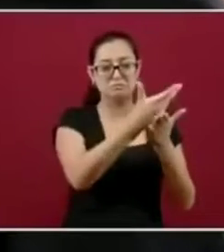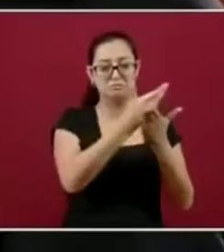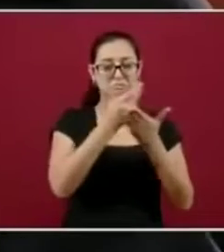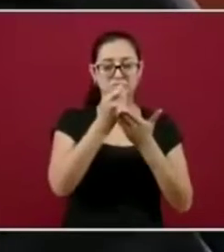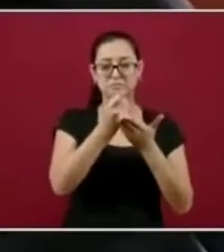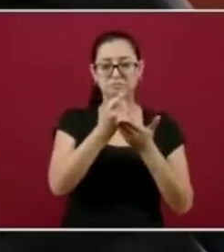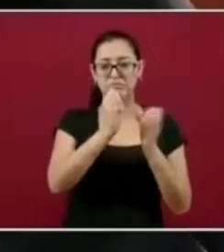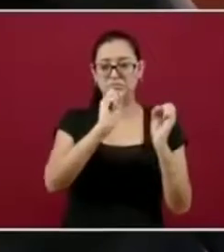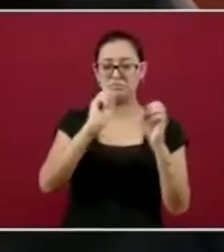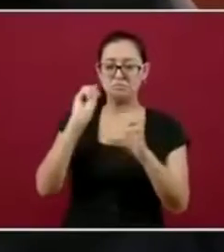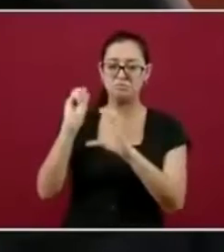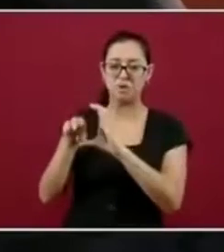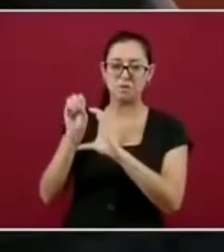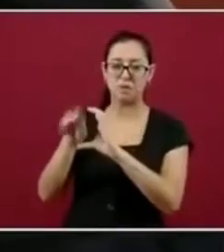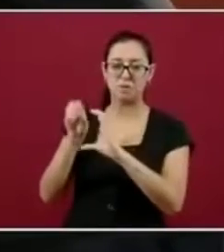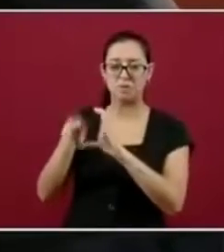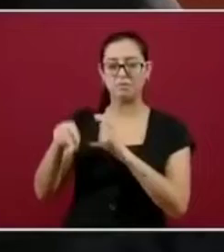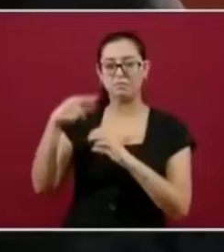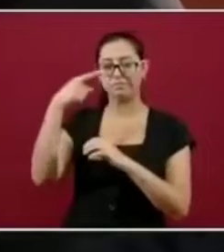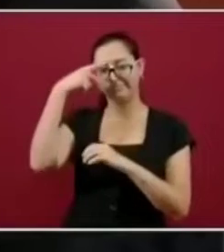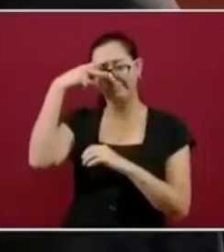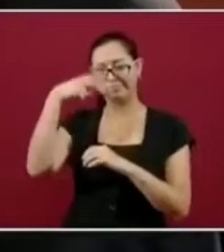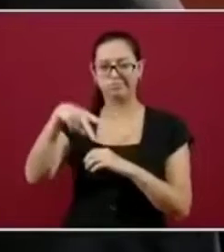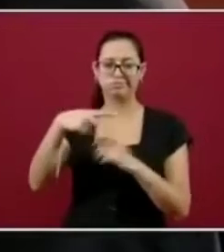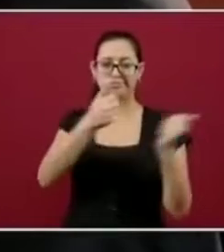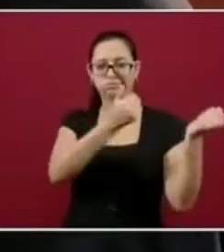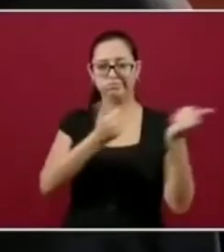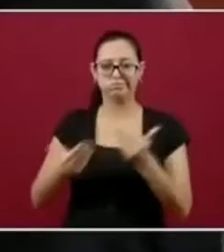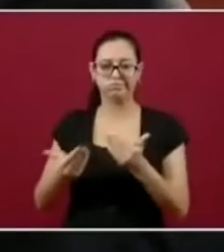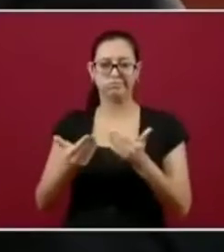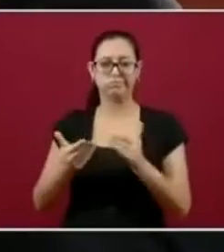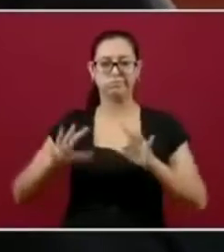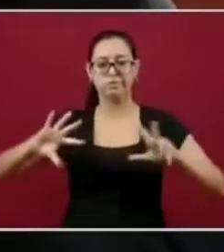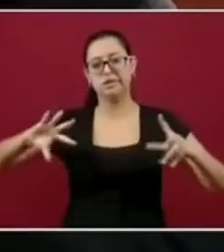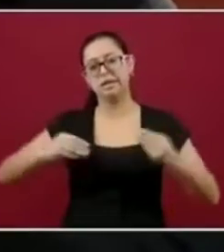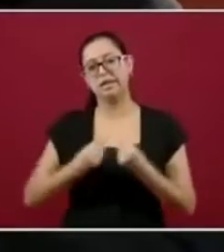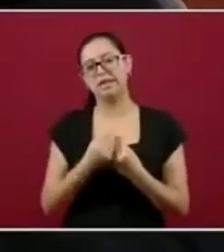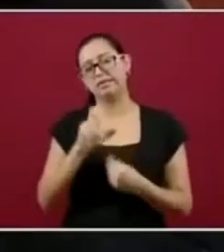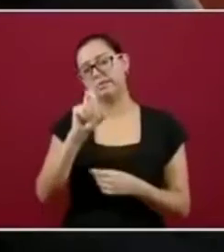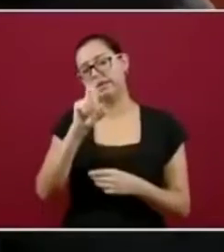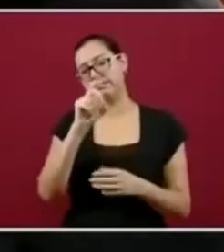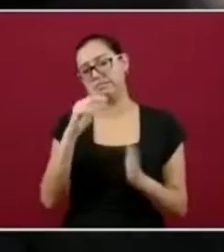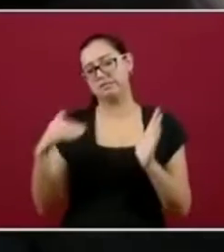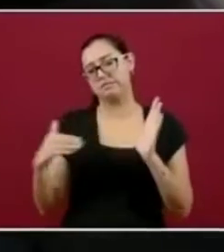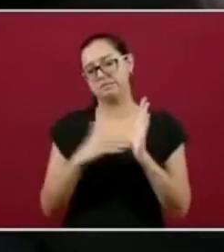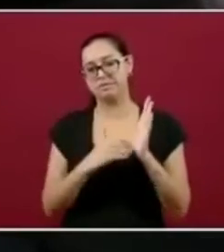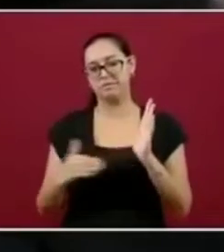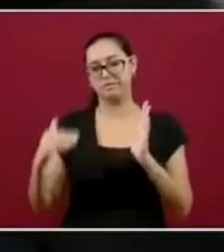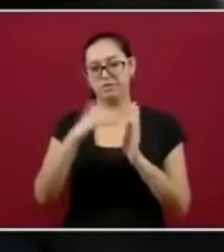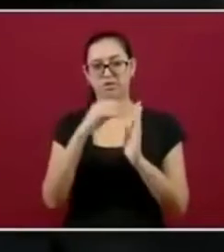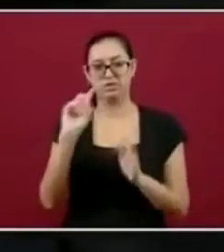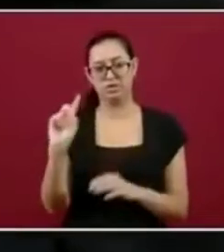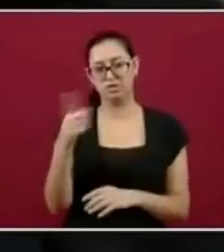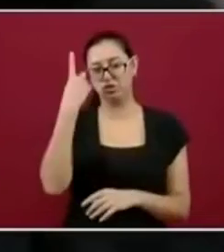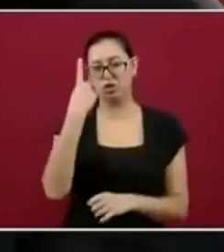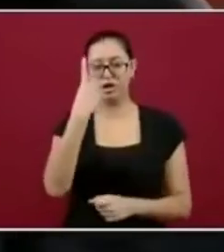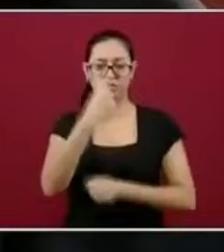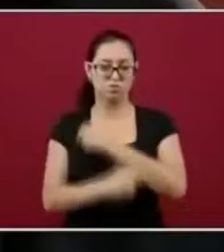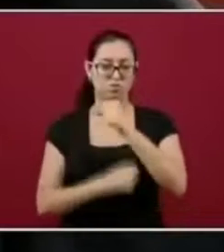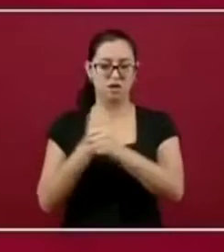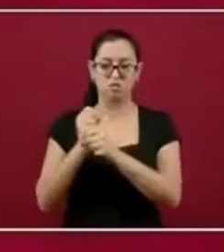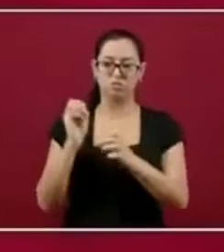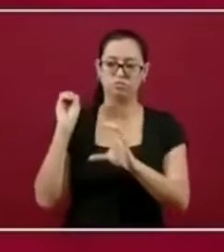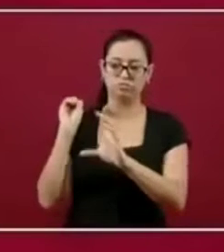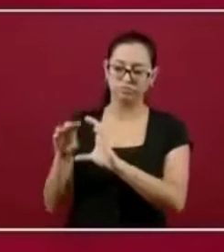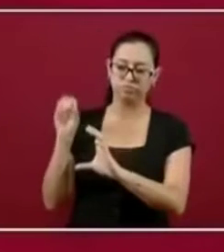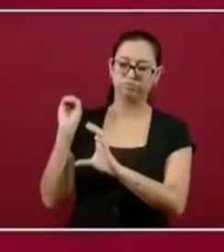recursos económicos, remesas de más de 30,000 millones de dólares al año.